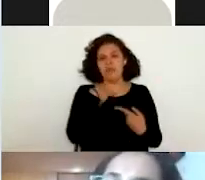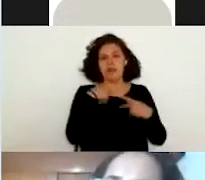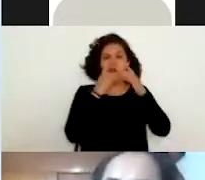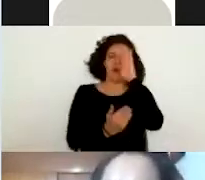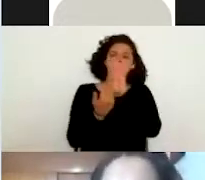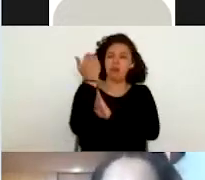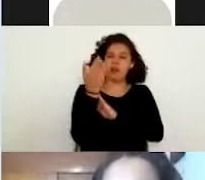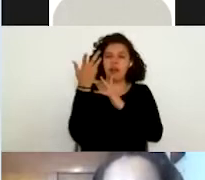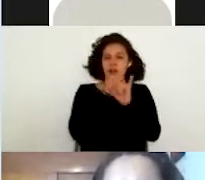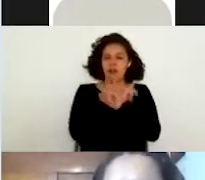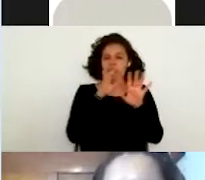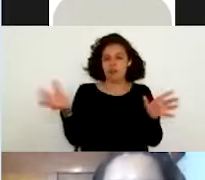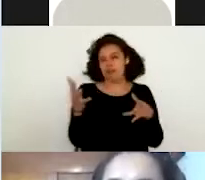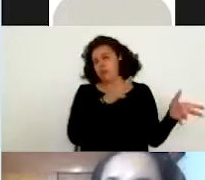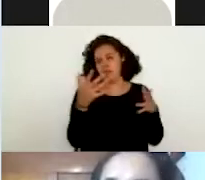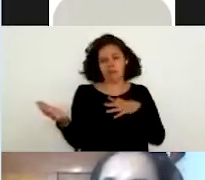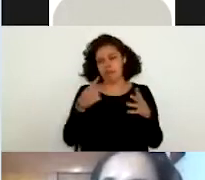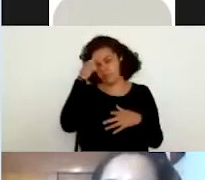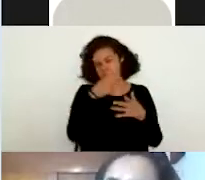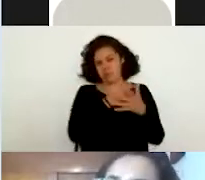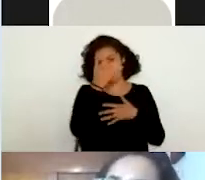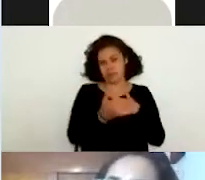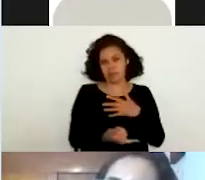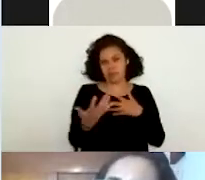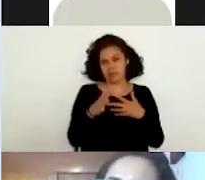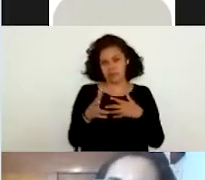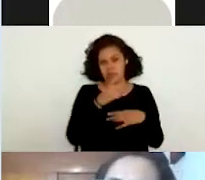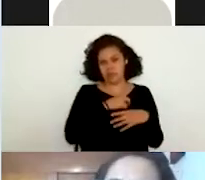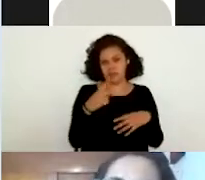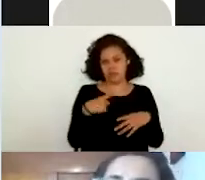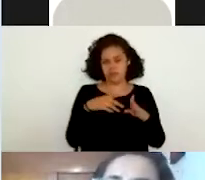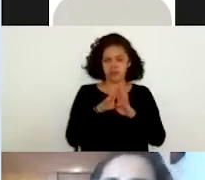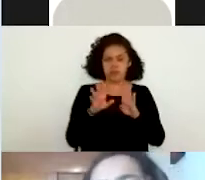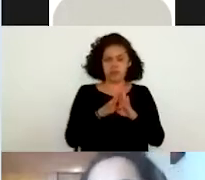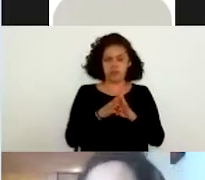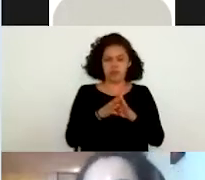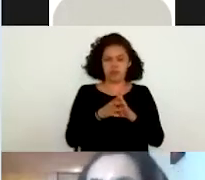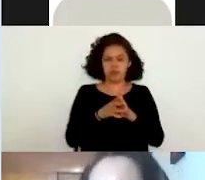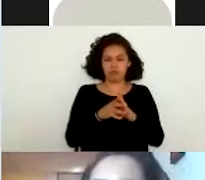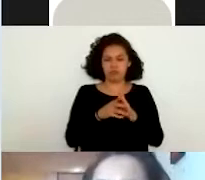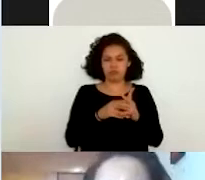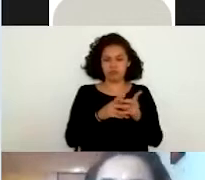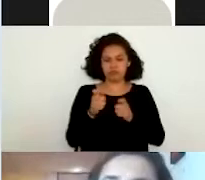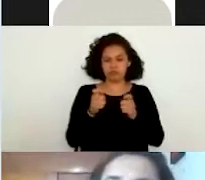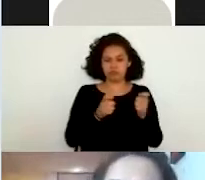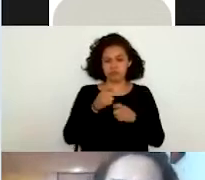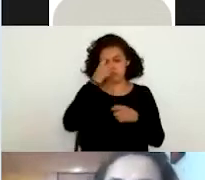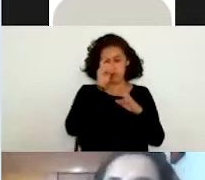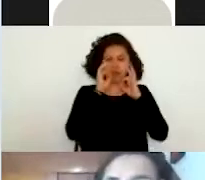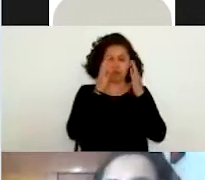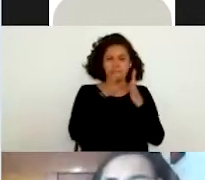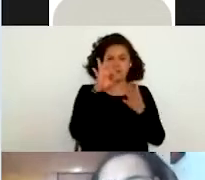cuánto puede ser el financiamiento para el proyecto, entonces debemos de diseñarlo de tal manera